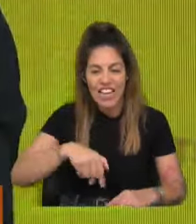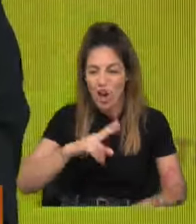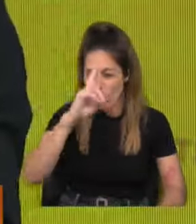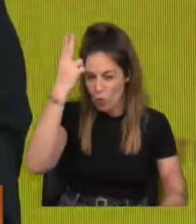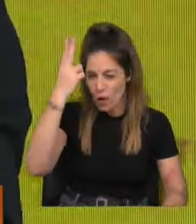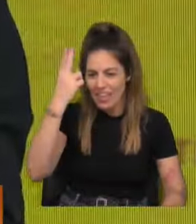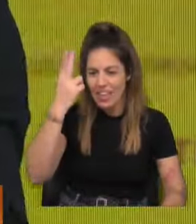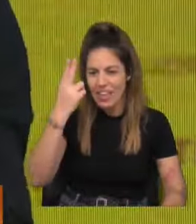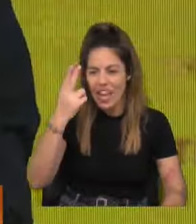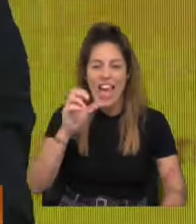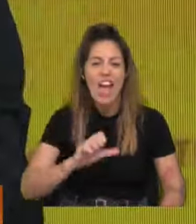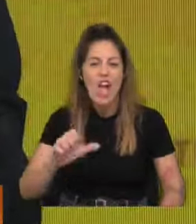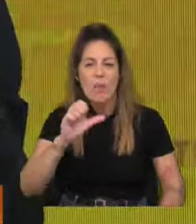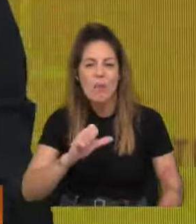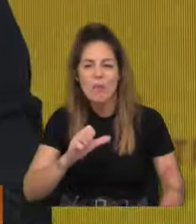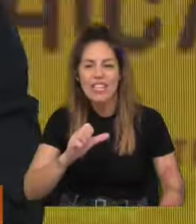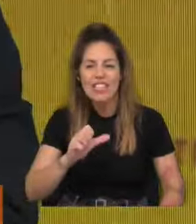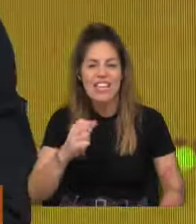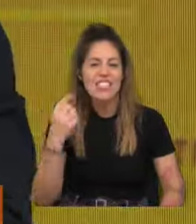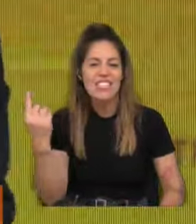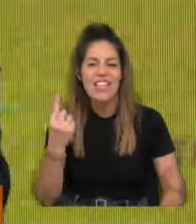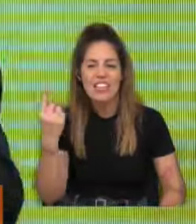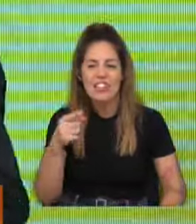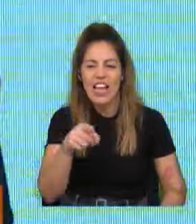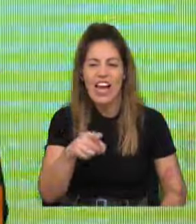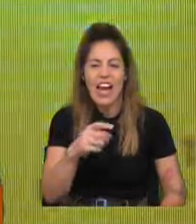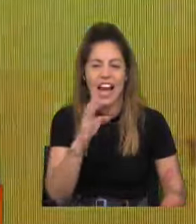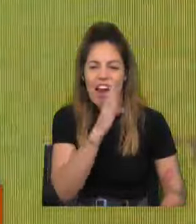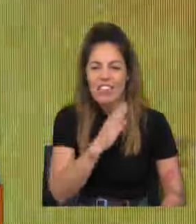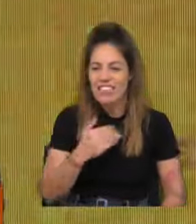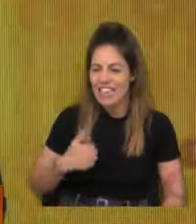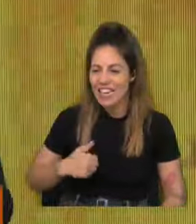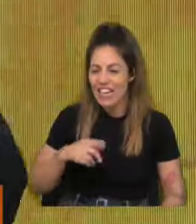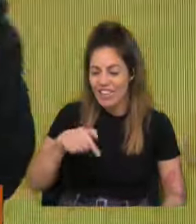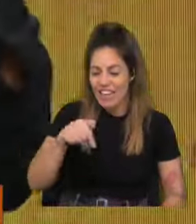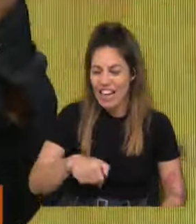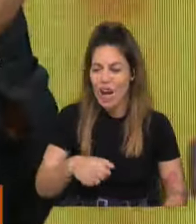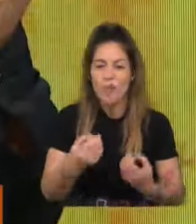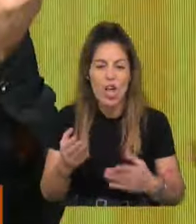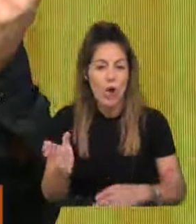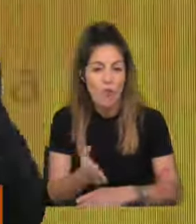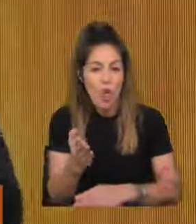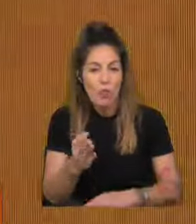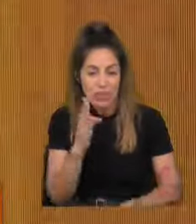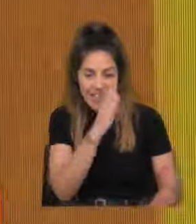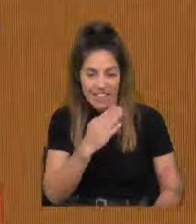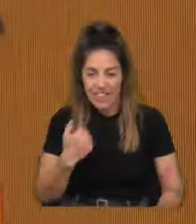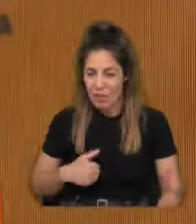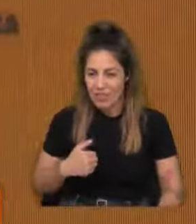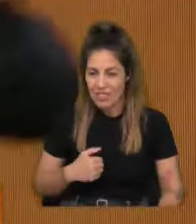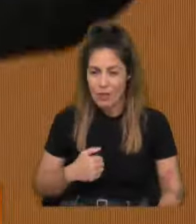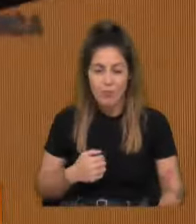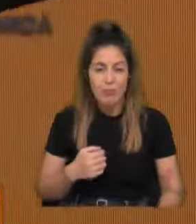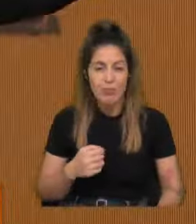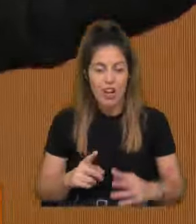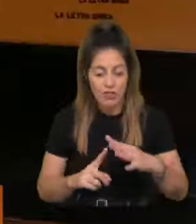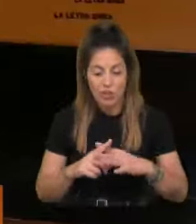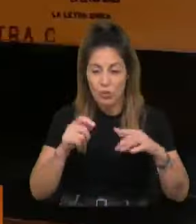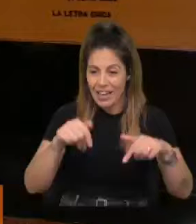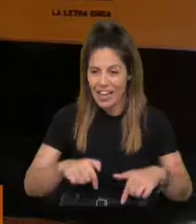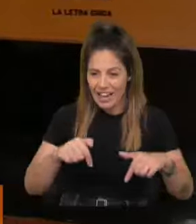producto de empresas del agronegocio instaladas en Argentina y Brasil vienen acá por producen en Argentina y Brasil pero facturan desde acá del World Trade